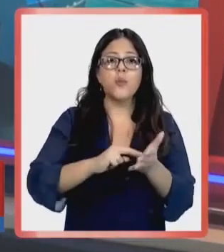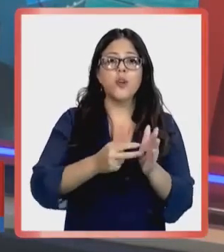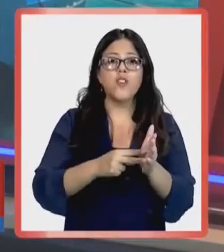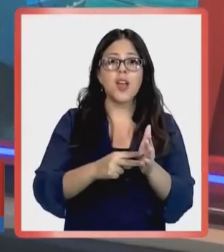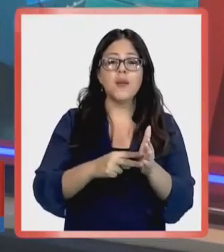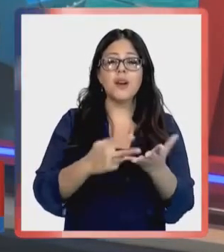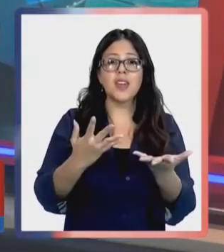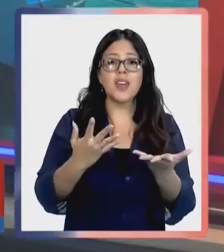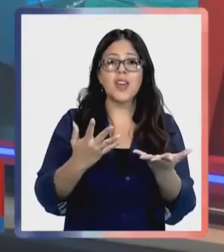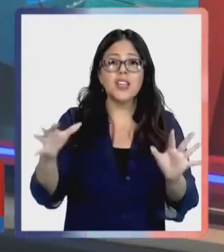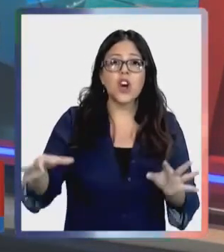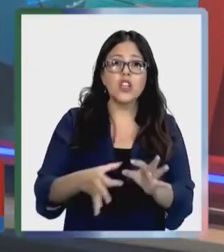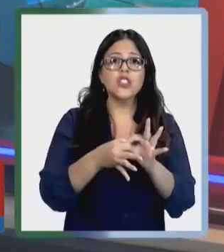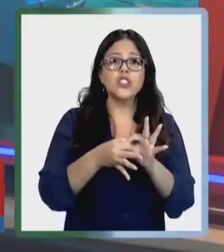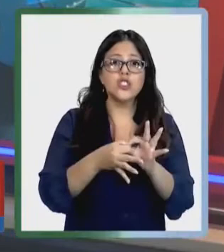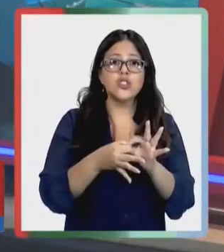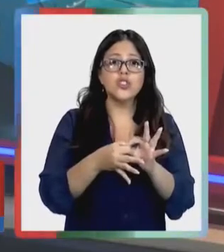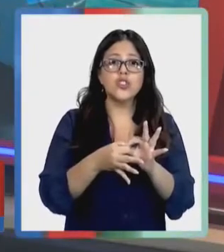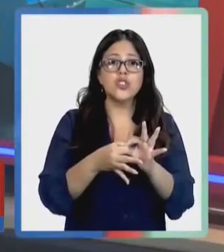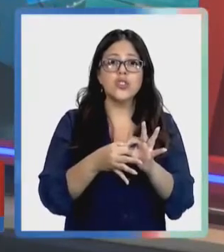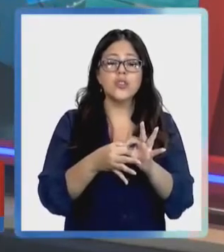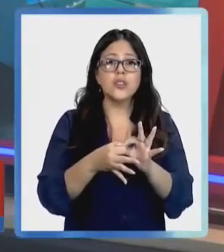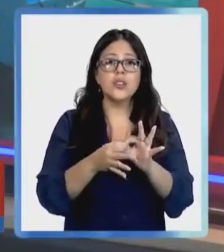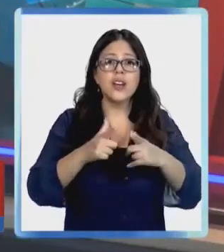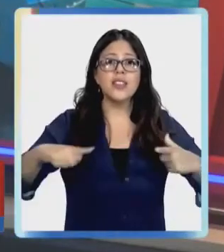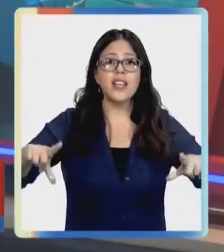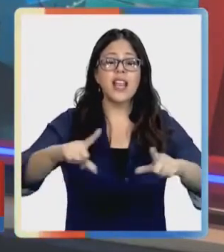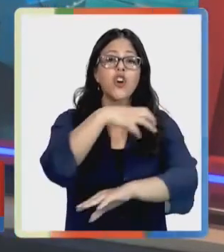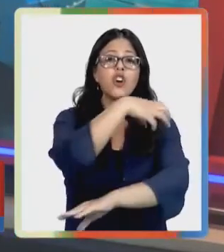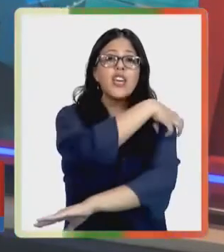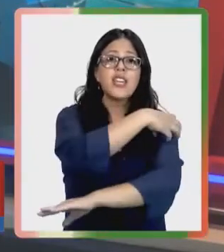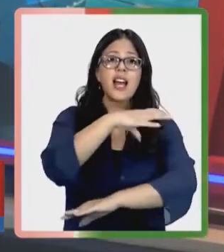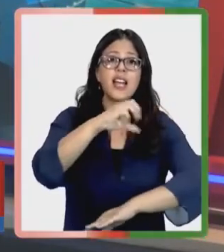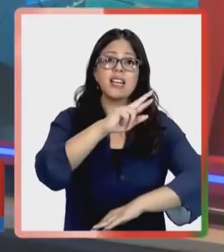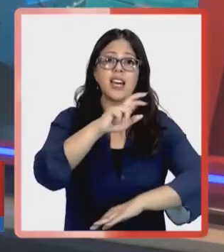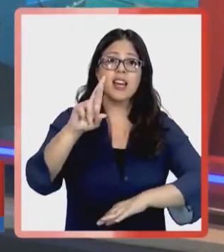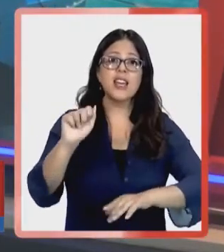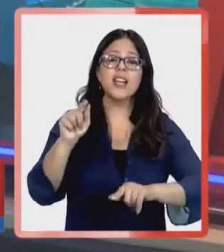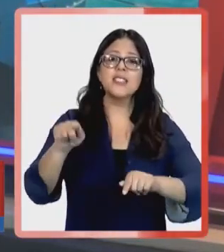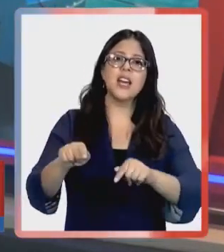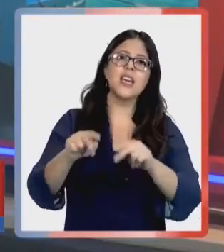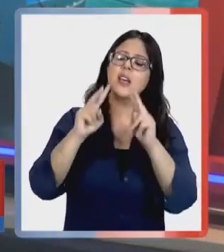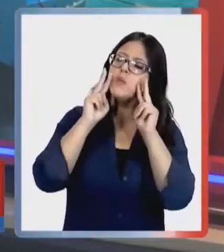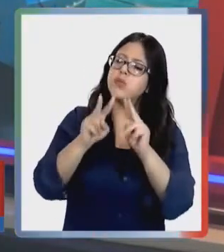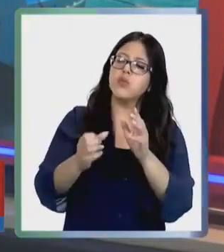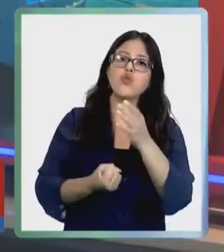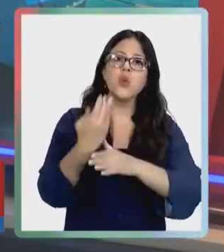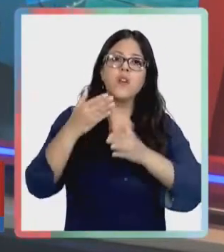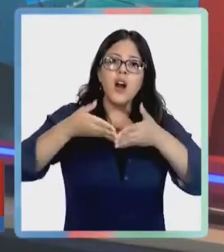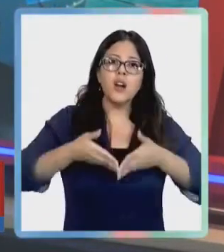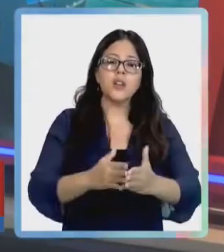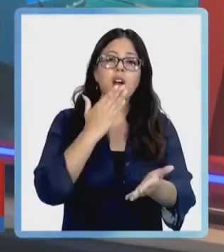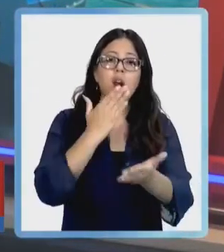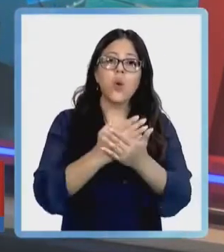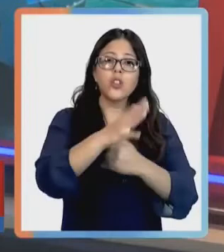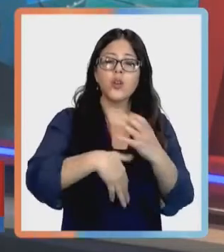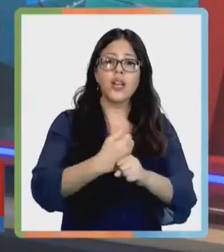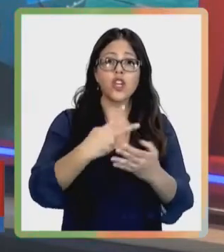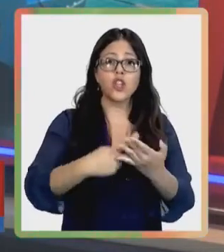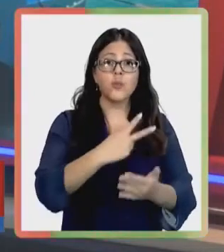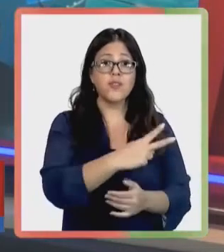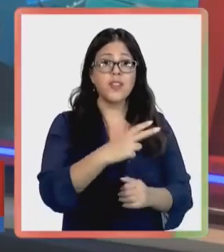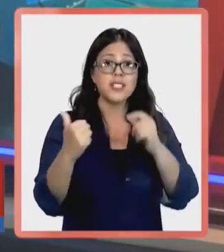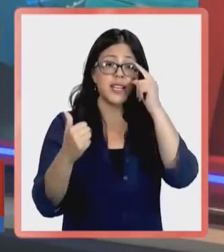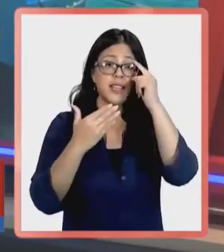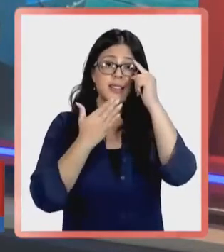están expectantes ante la nueva barcaza que podría comenzar a operar el año 2026. Además, los propios vecinos pidieron que el diseño de las barcazas